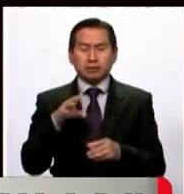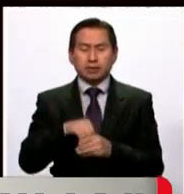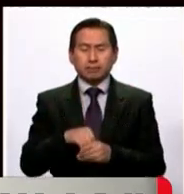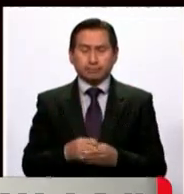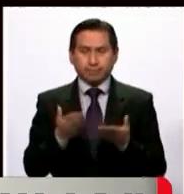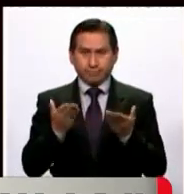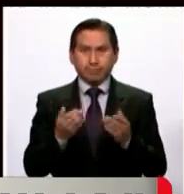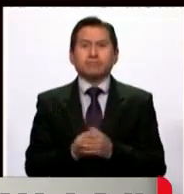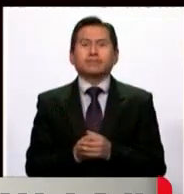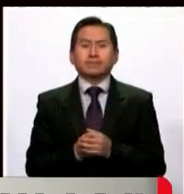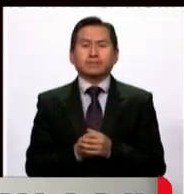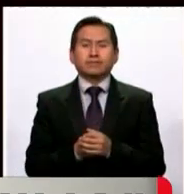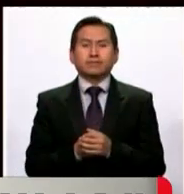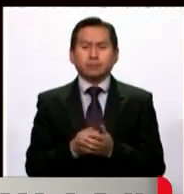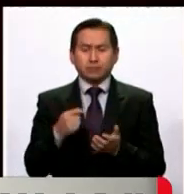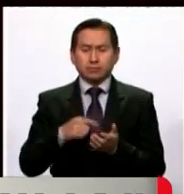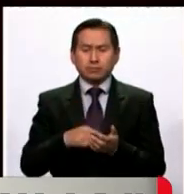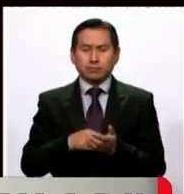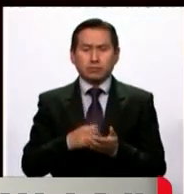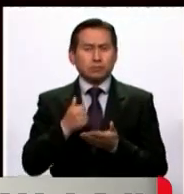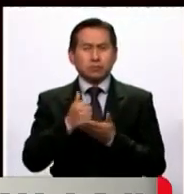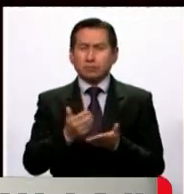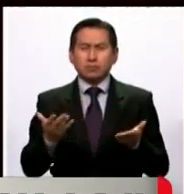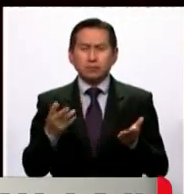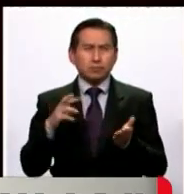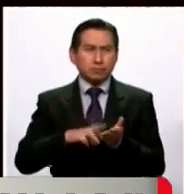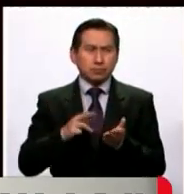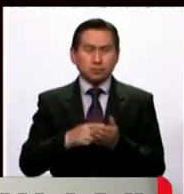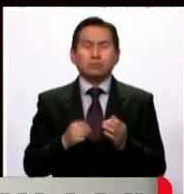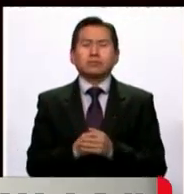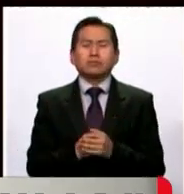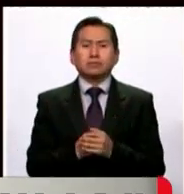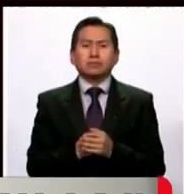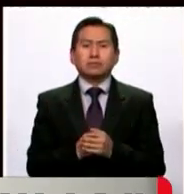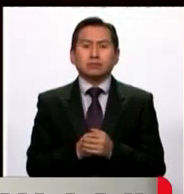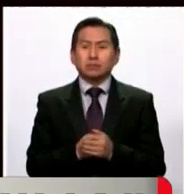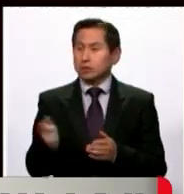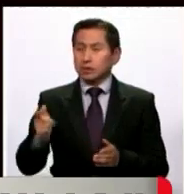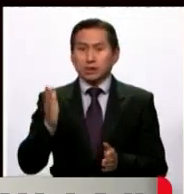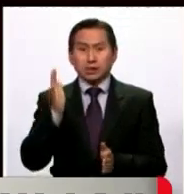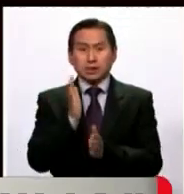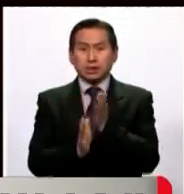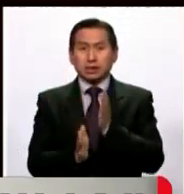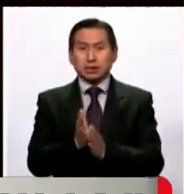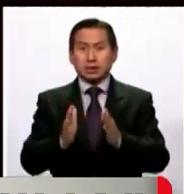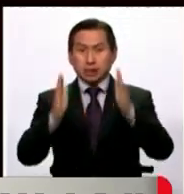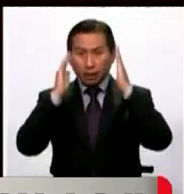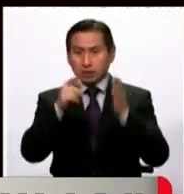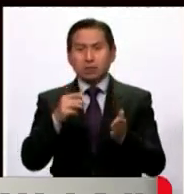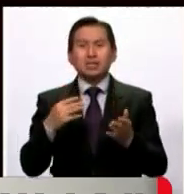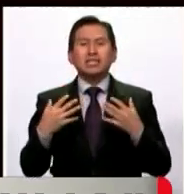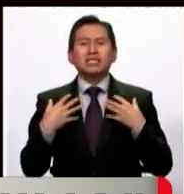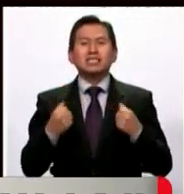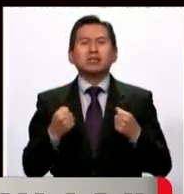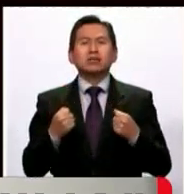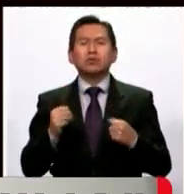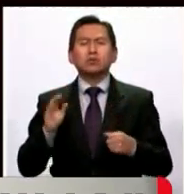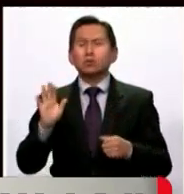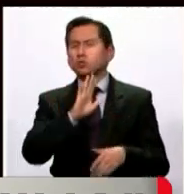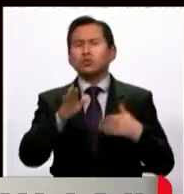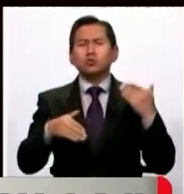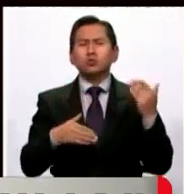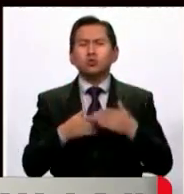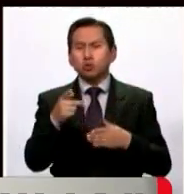Salud. Este beneficio consiste en dar un seguro gratuito de atención médica a todos